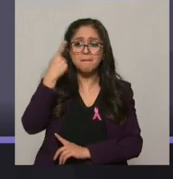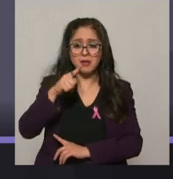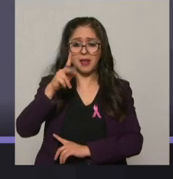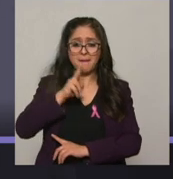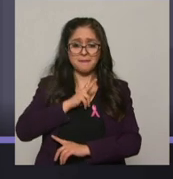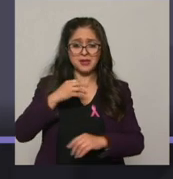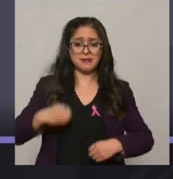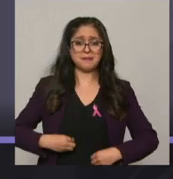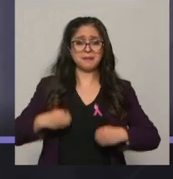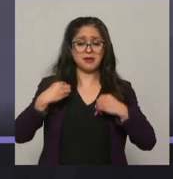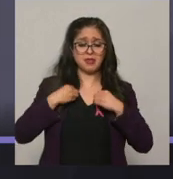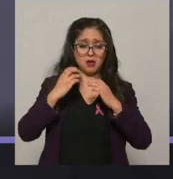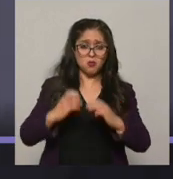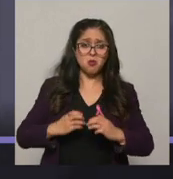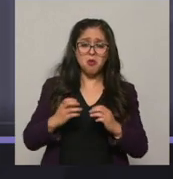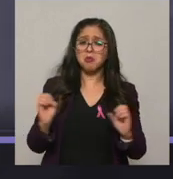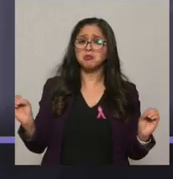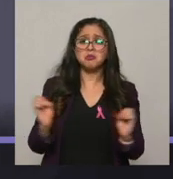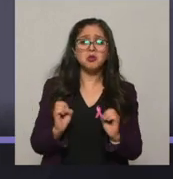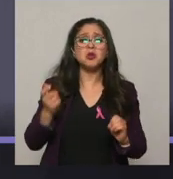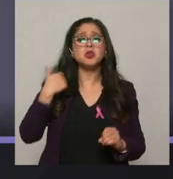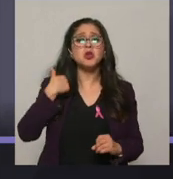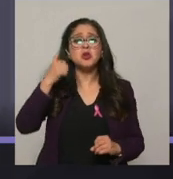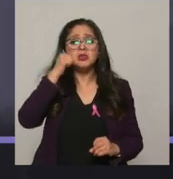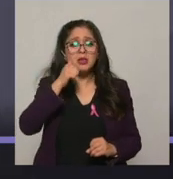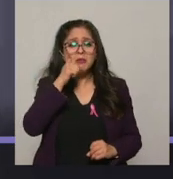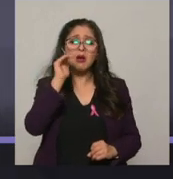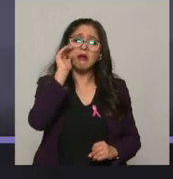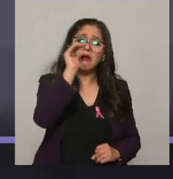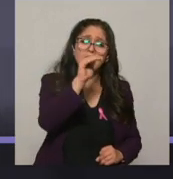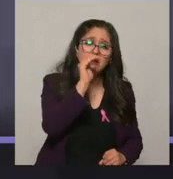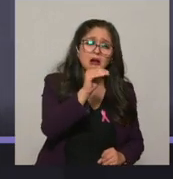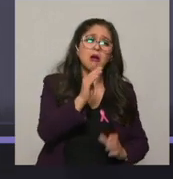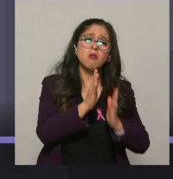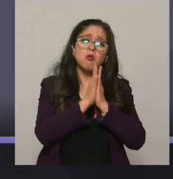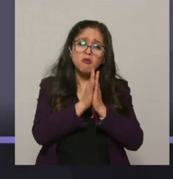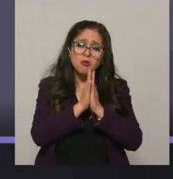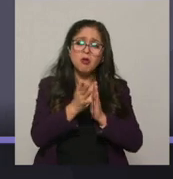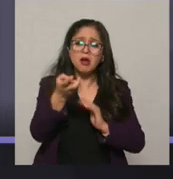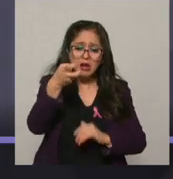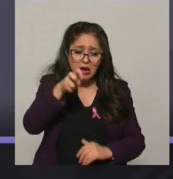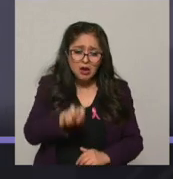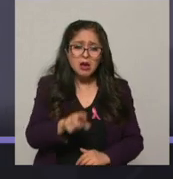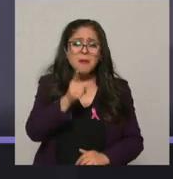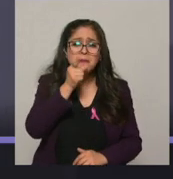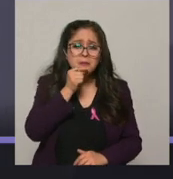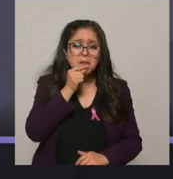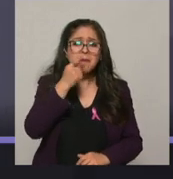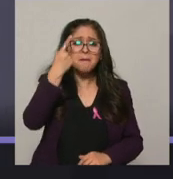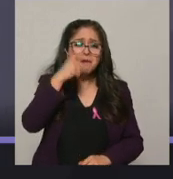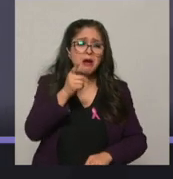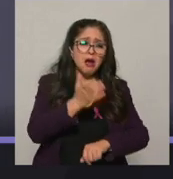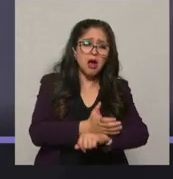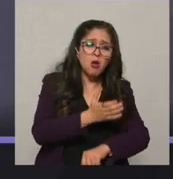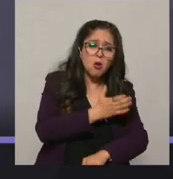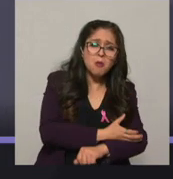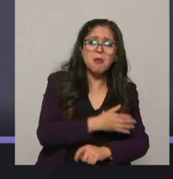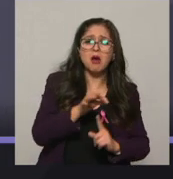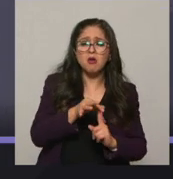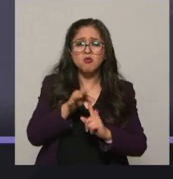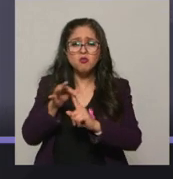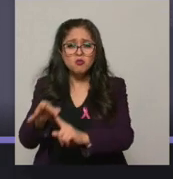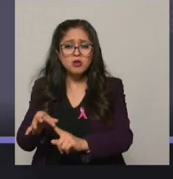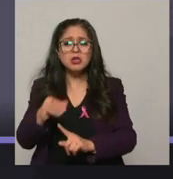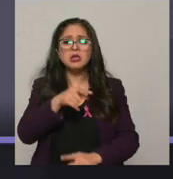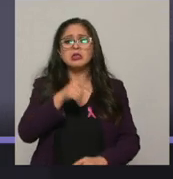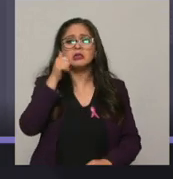integridad, donde yo tengo que estarles pidiendo de favor que se bajen de la patrulla para que me acompañen a un sitio, porque siempre hacen como